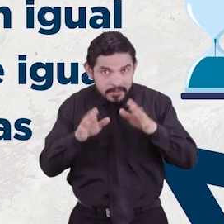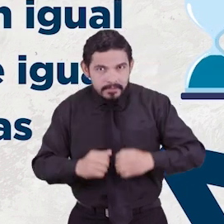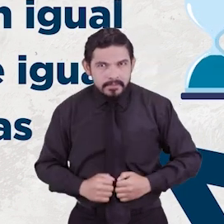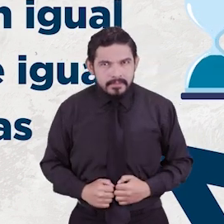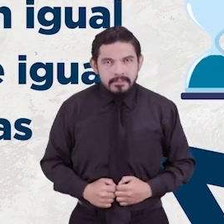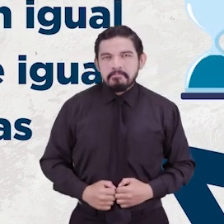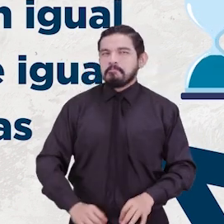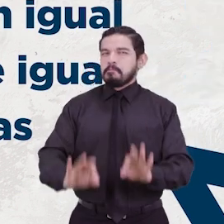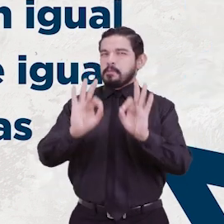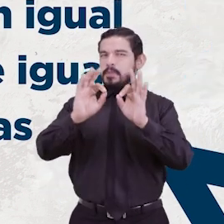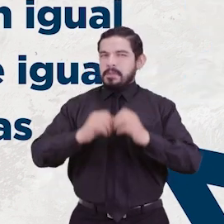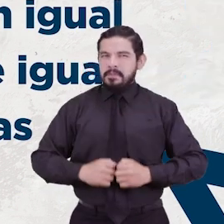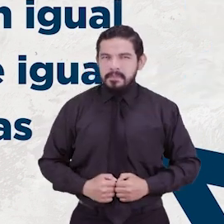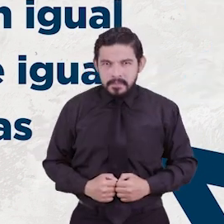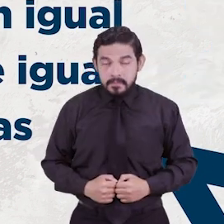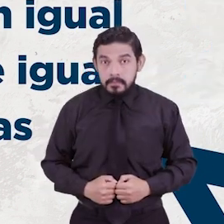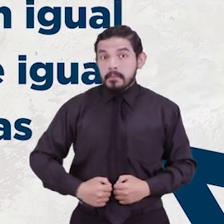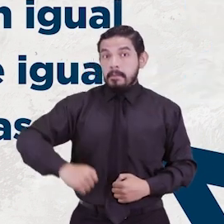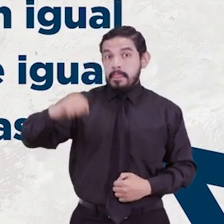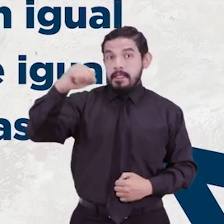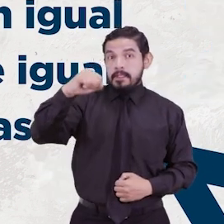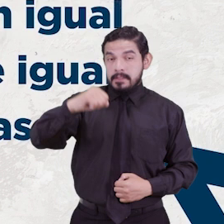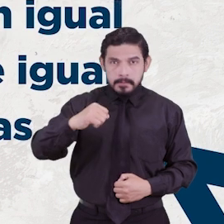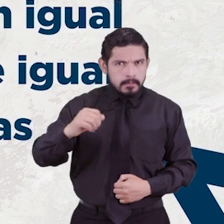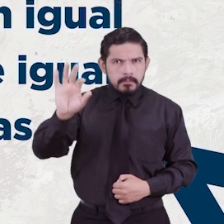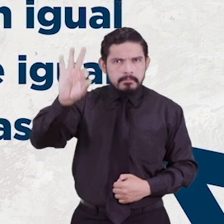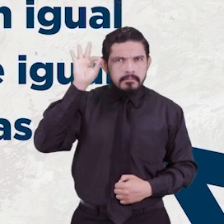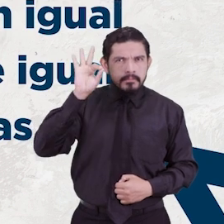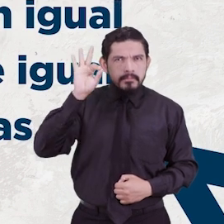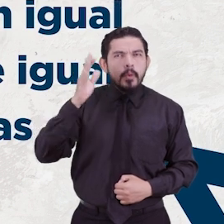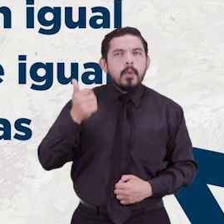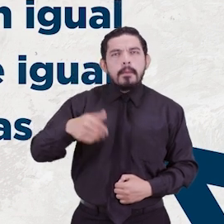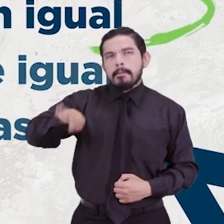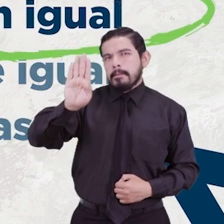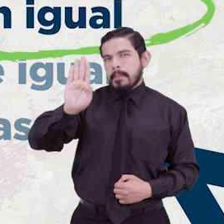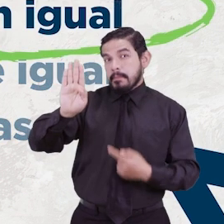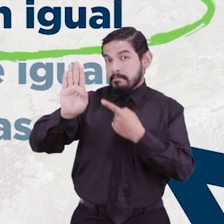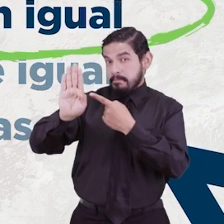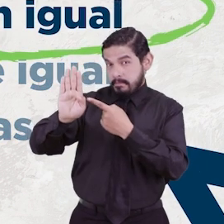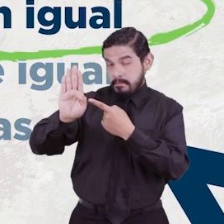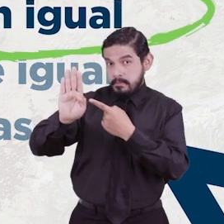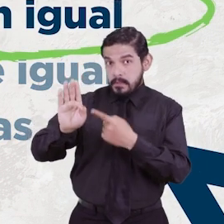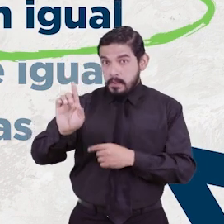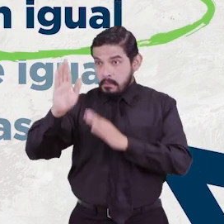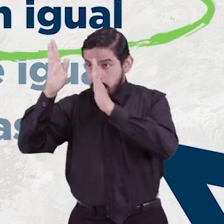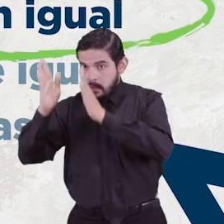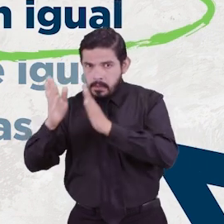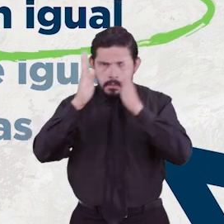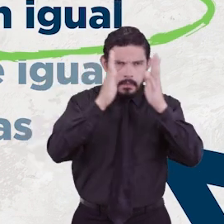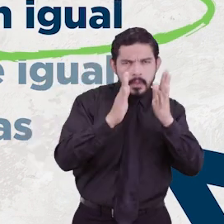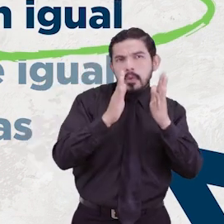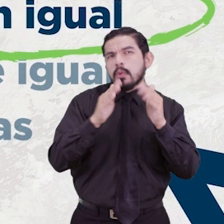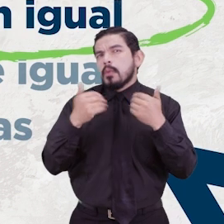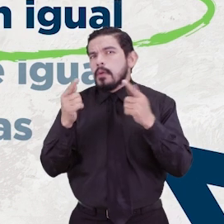¿Listo? Muy bien. Sí, la opción correcta es la letra B, porque entre el primer